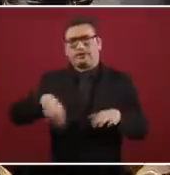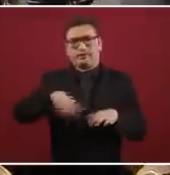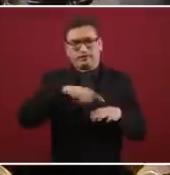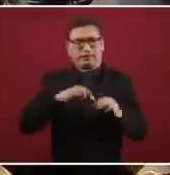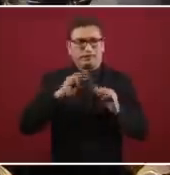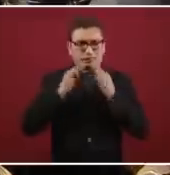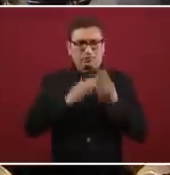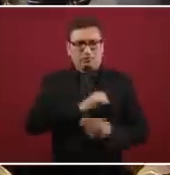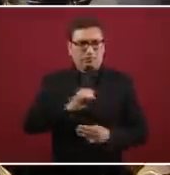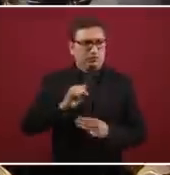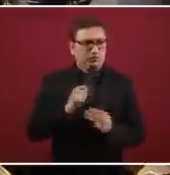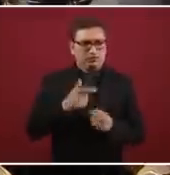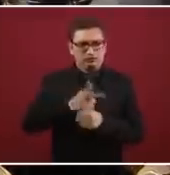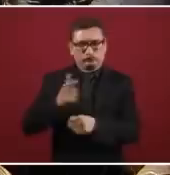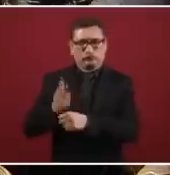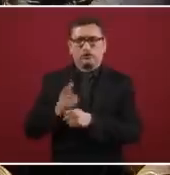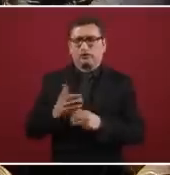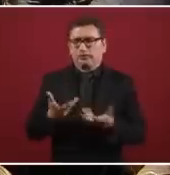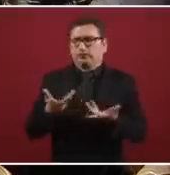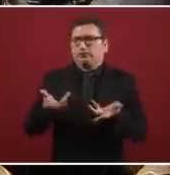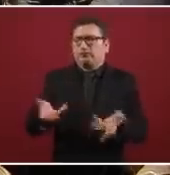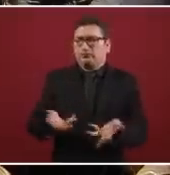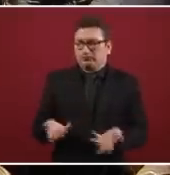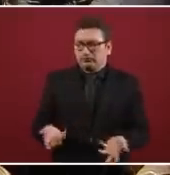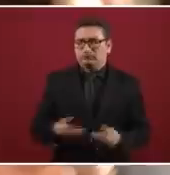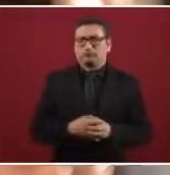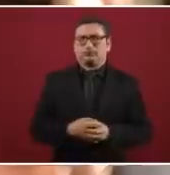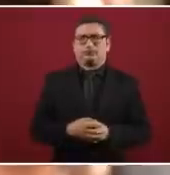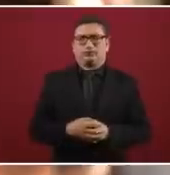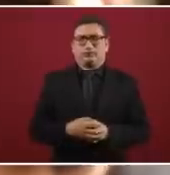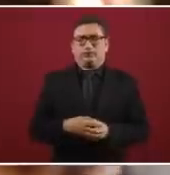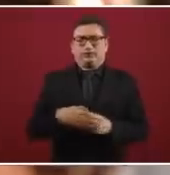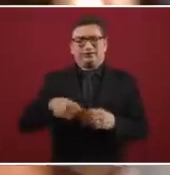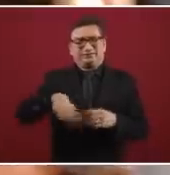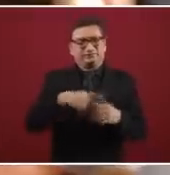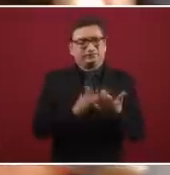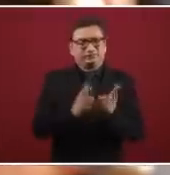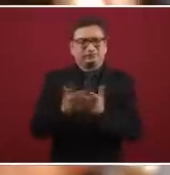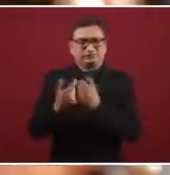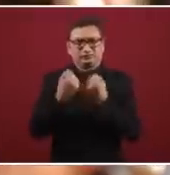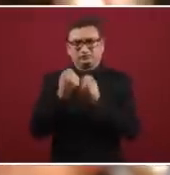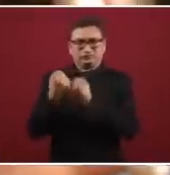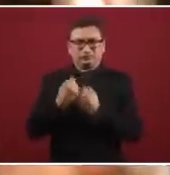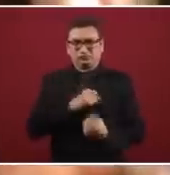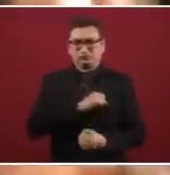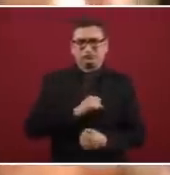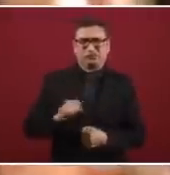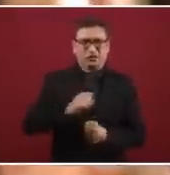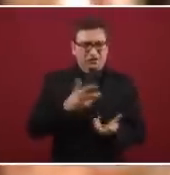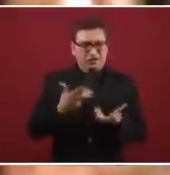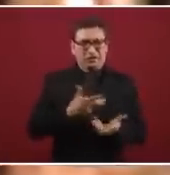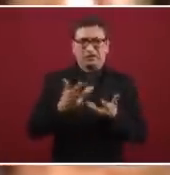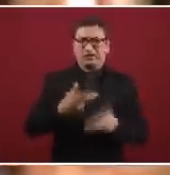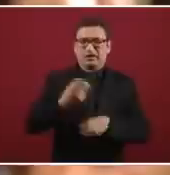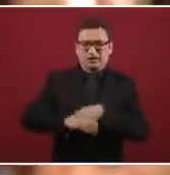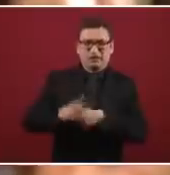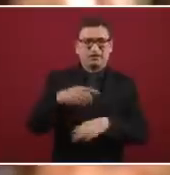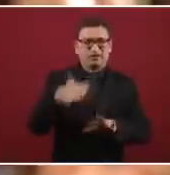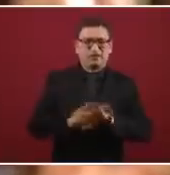Entonces, ¿qué se está haciendo para que estas bandas dejen de cometer estos